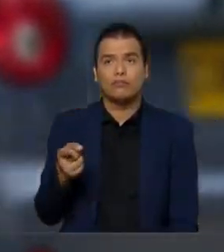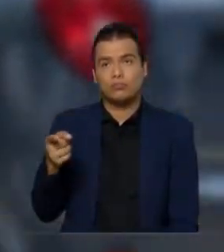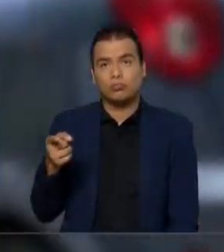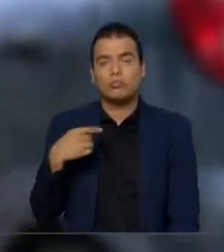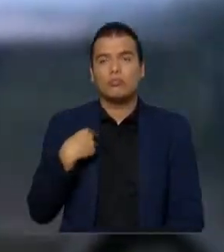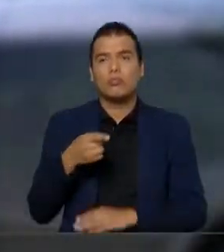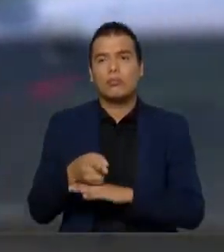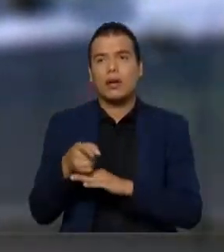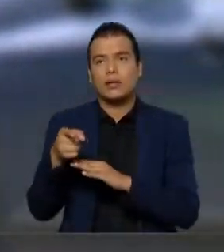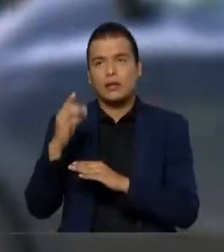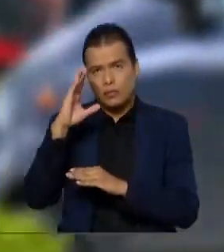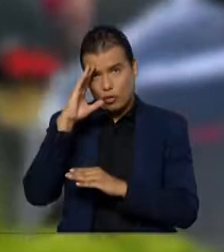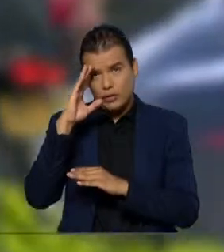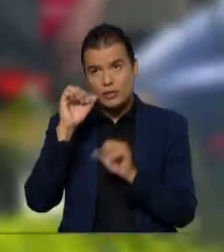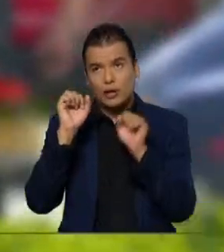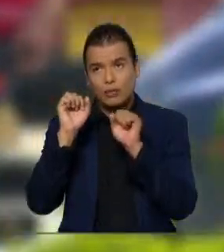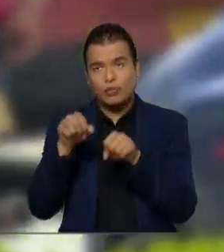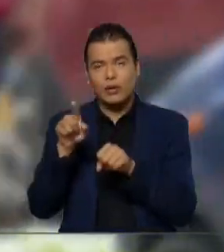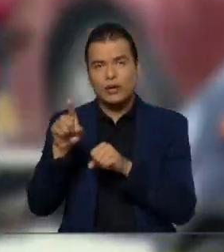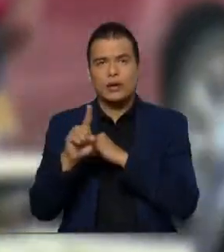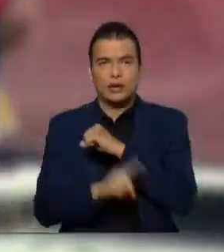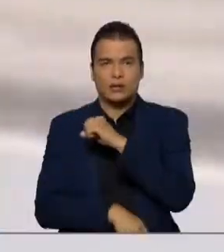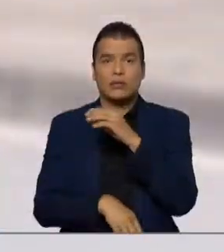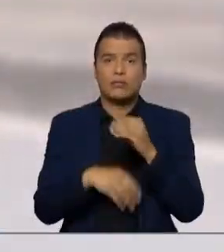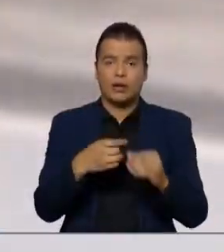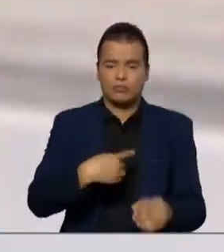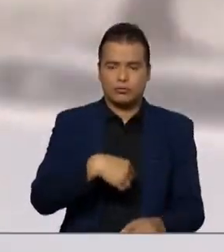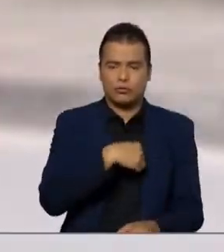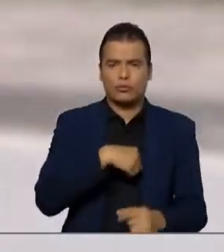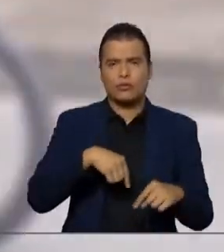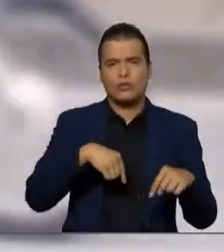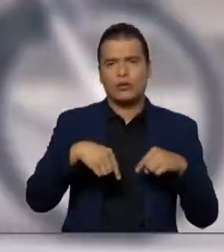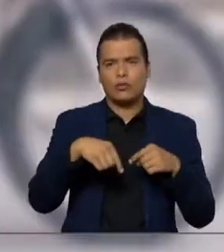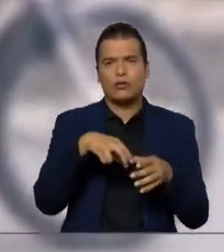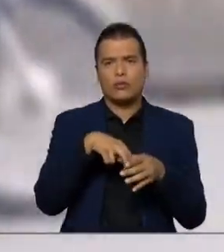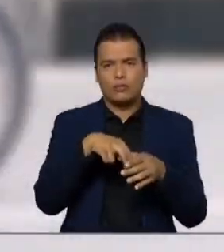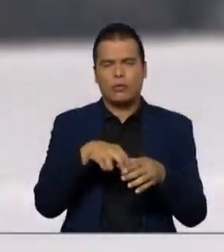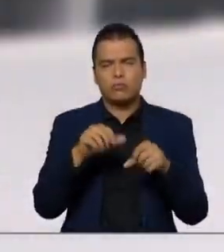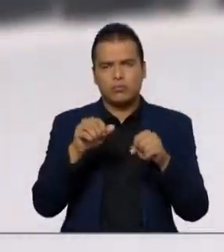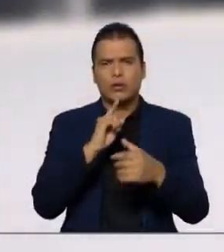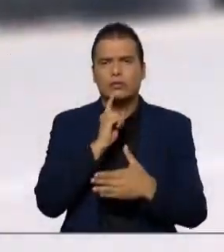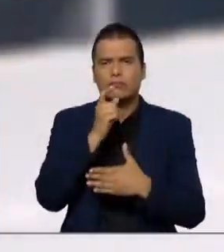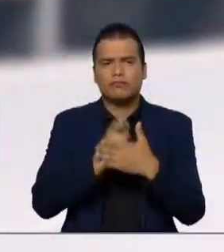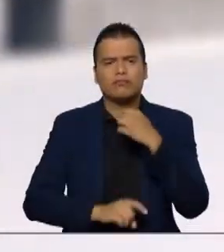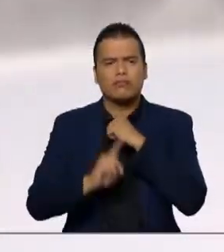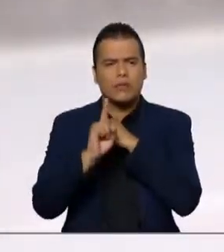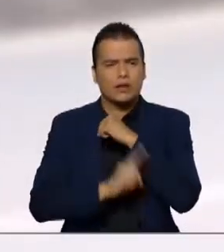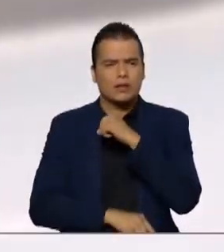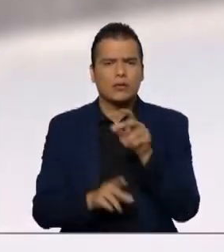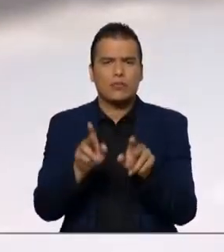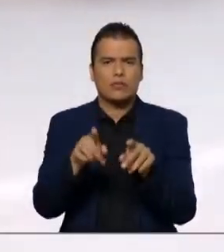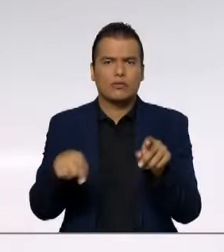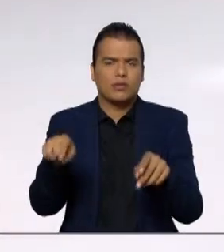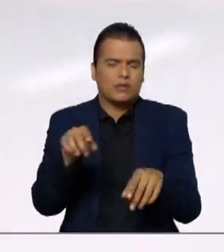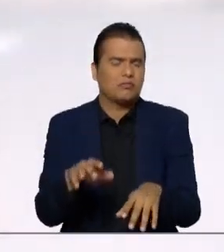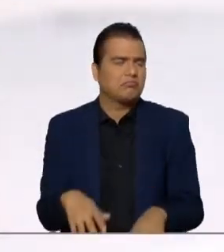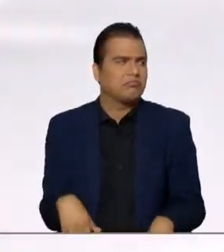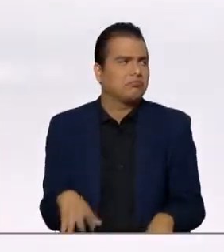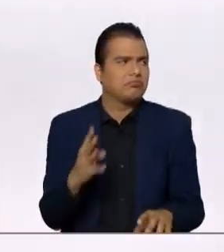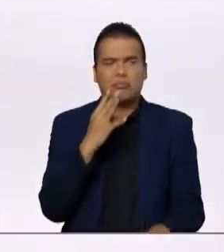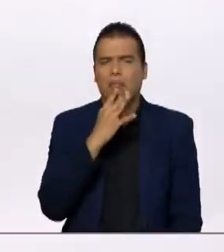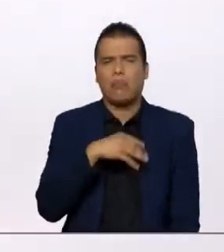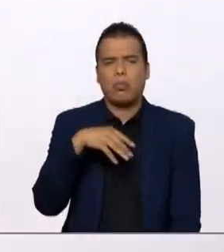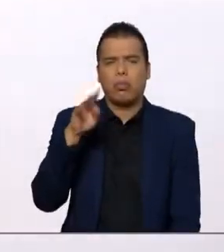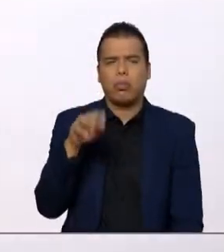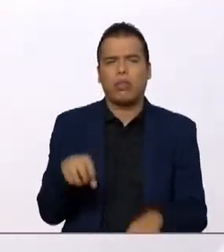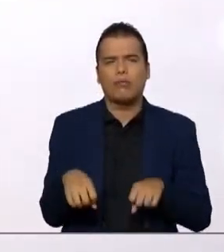requerir y sancionar, sino también la autoridad de movilidad que pueda generar comparendos a quienes de manera deliberada